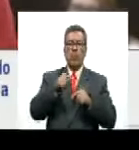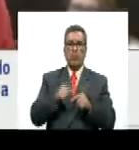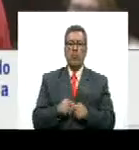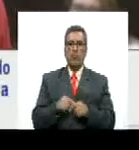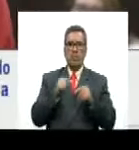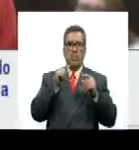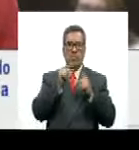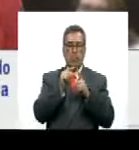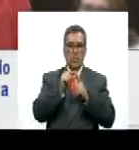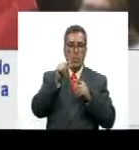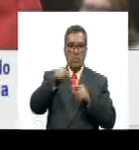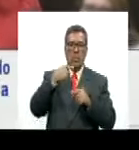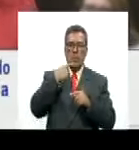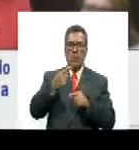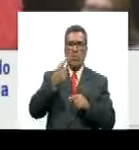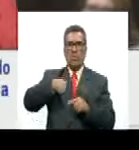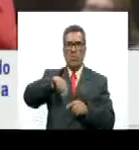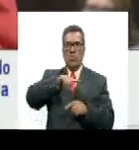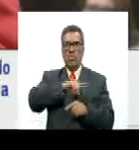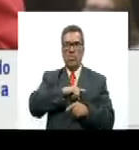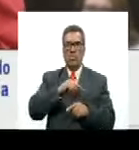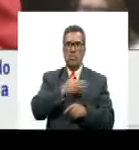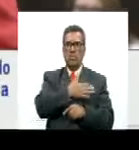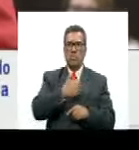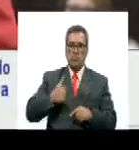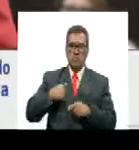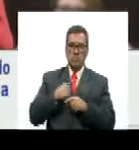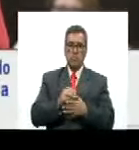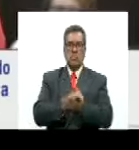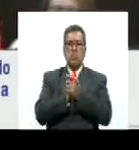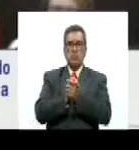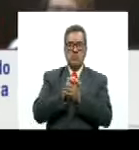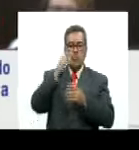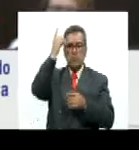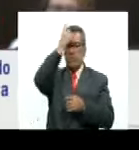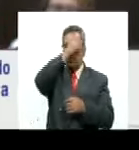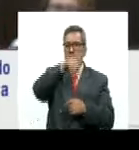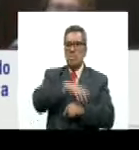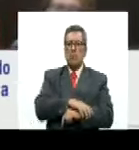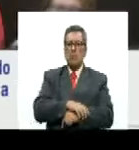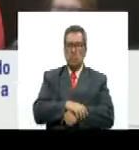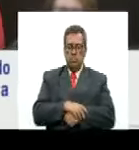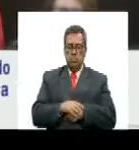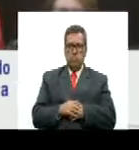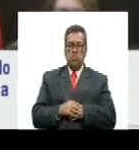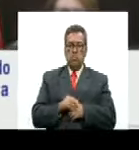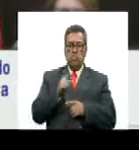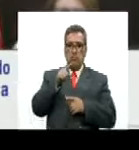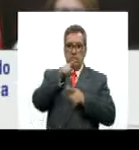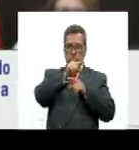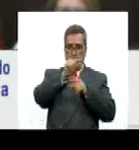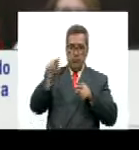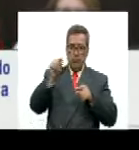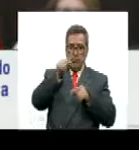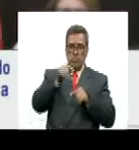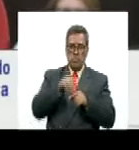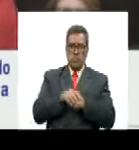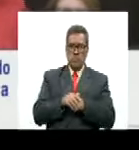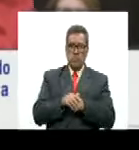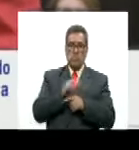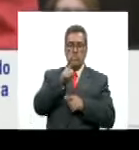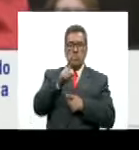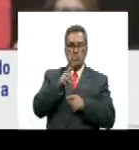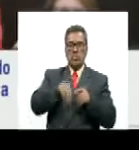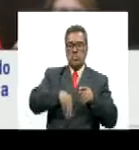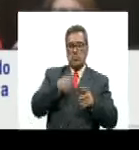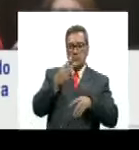que tuvimos hoy de nuestro querido camarada Diosdado Cabello, subrayar que para que se